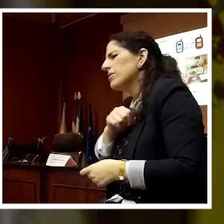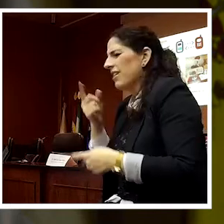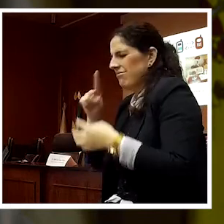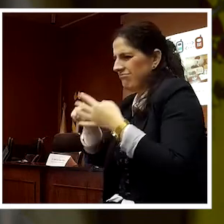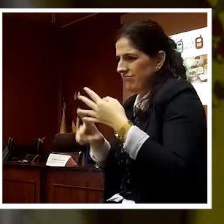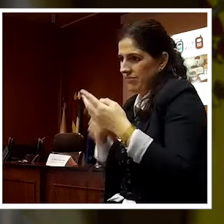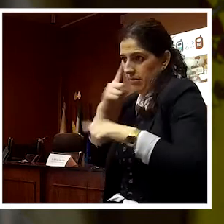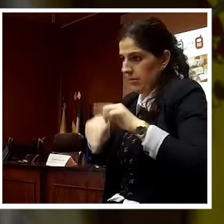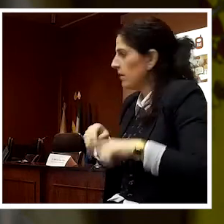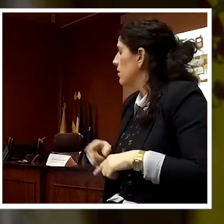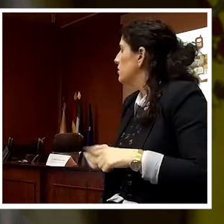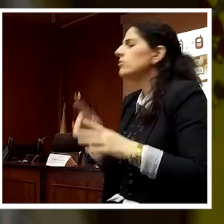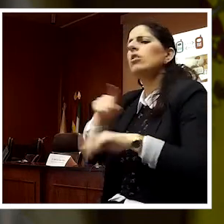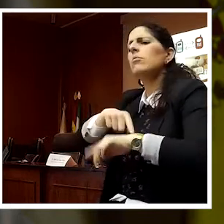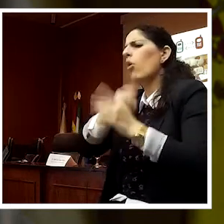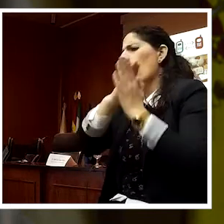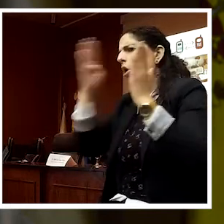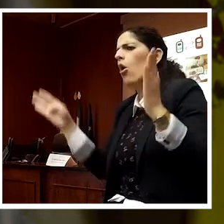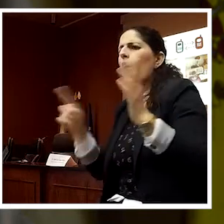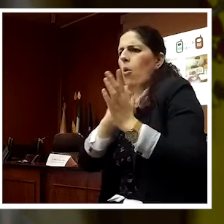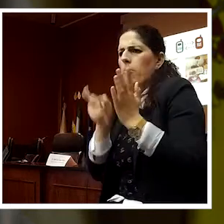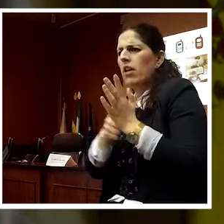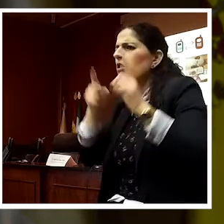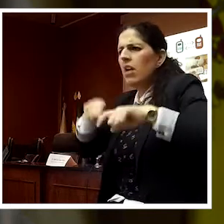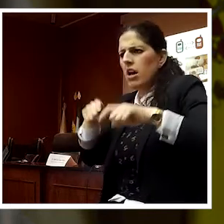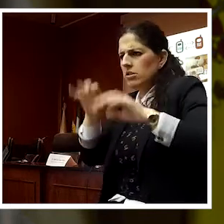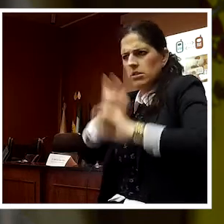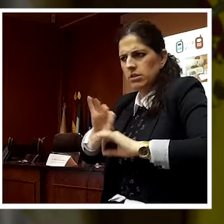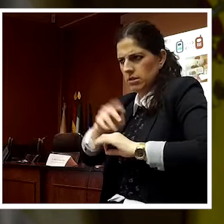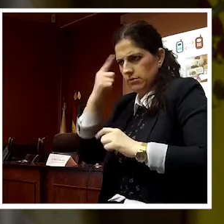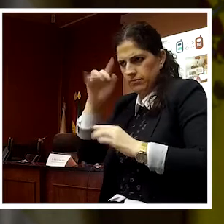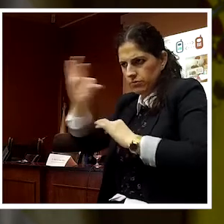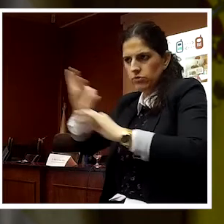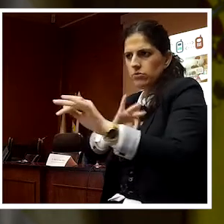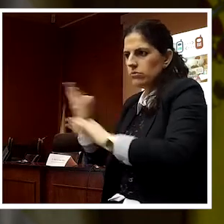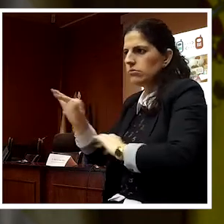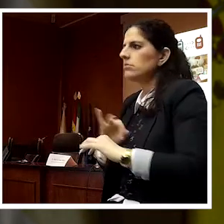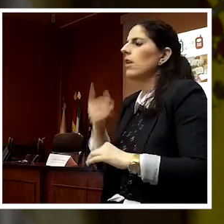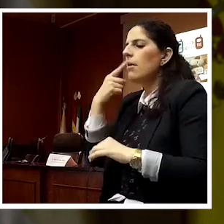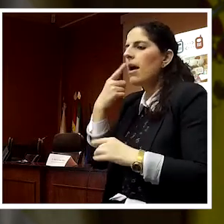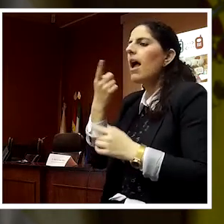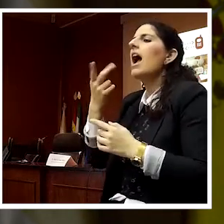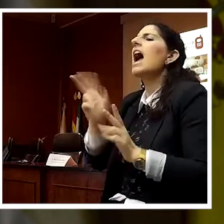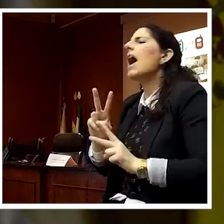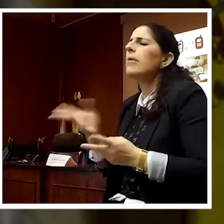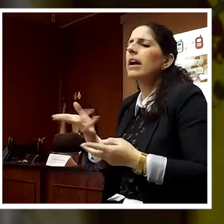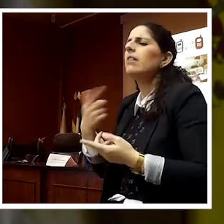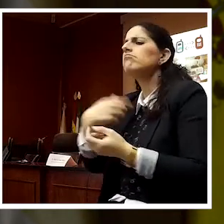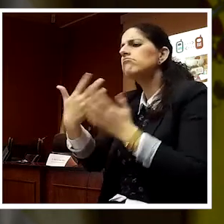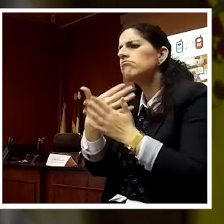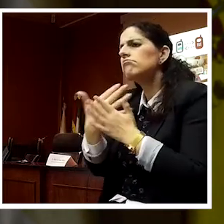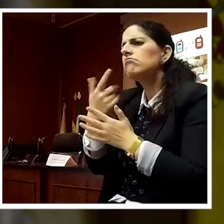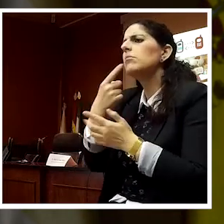descanso, y hay que gestionar las llamadas, valorar el tipo de llamada, la gravedad de la